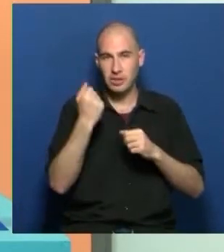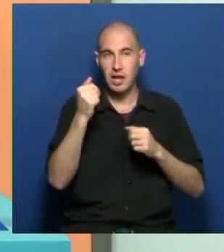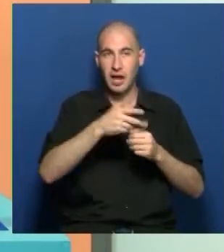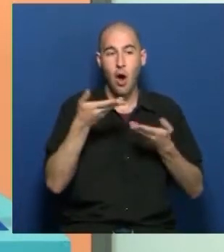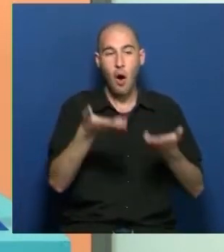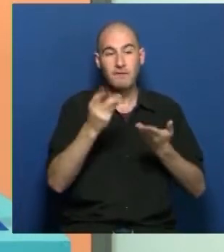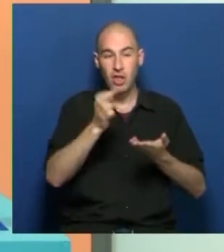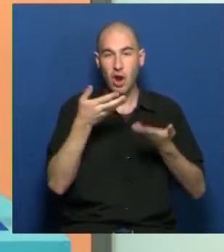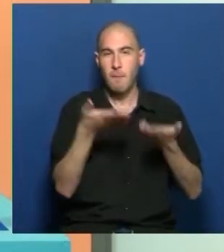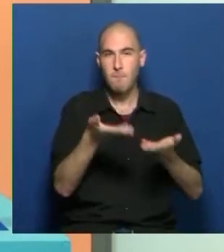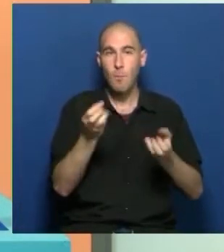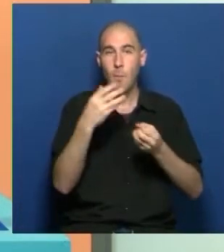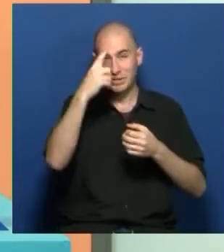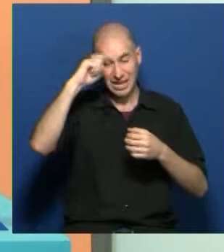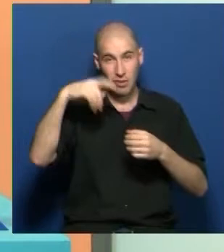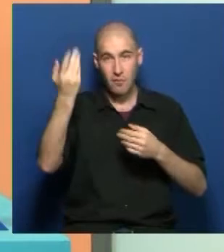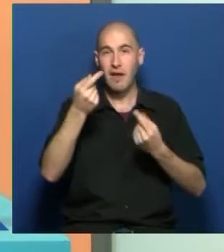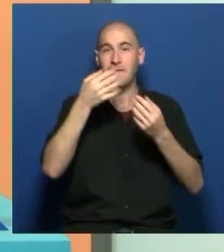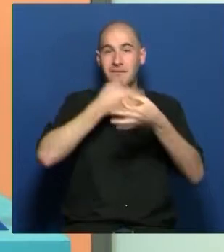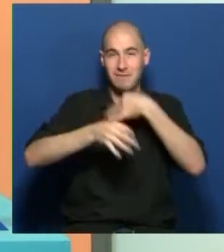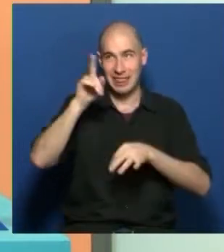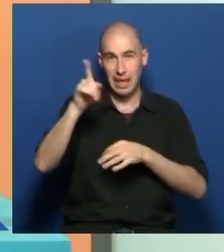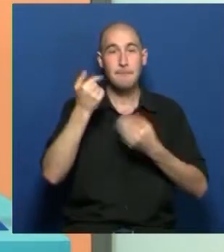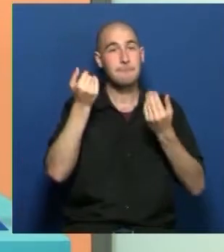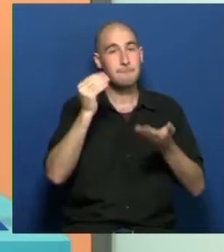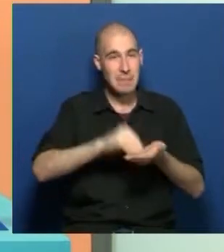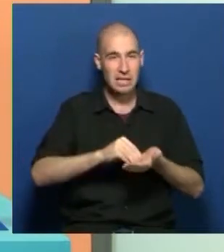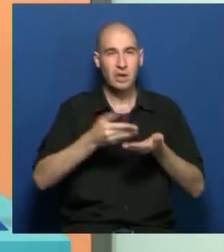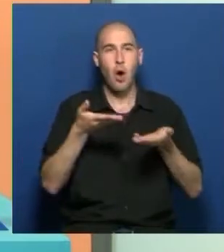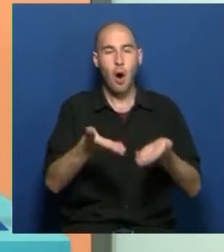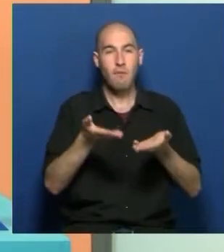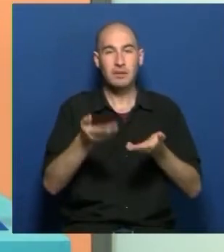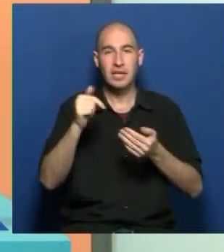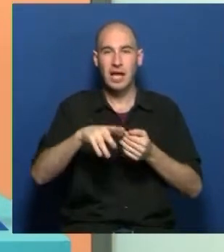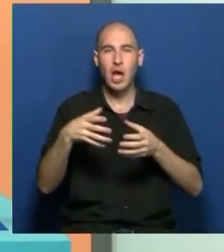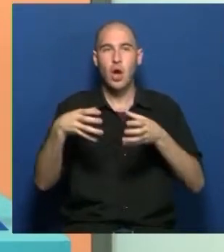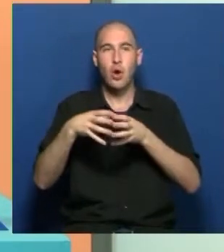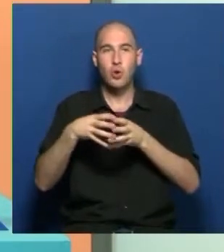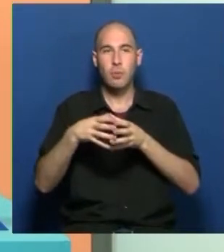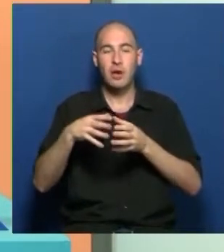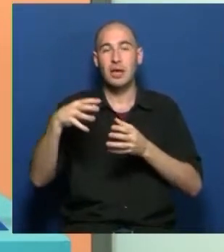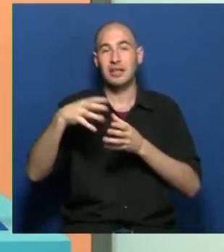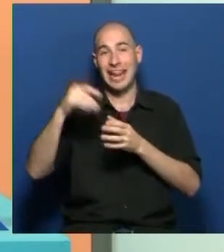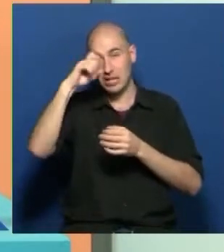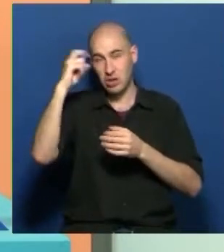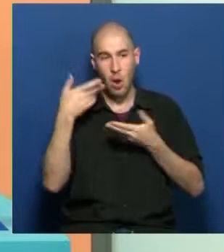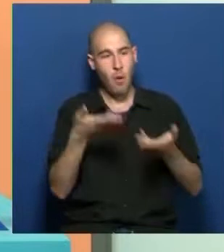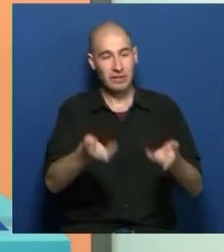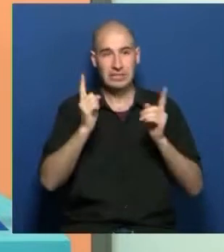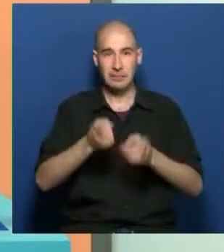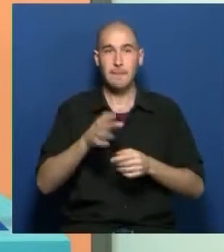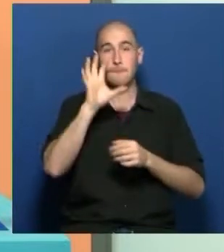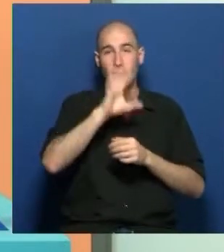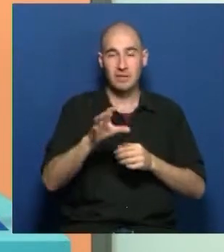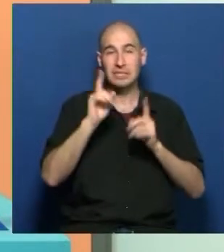mucha oferta de dólares de parte de los exportadores, pero hay también mucha oferta que hace mucho no teníamos de parte de las instituciones nacionales,